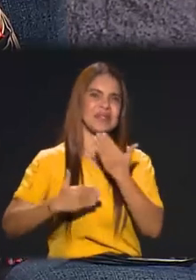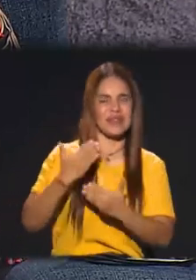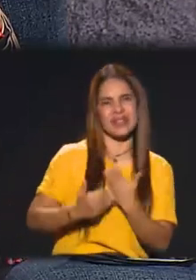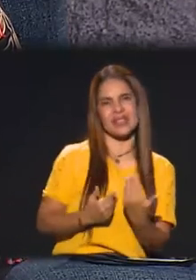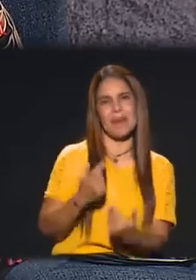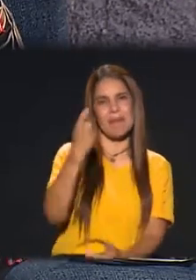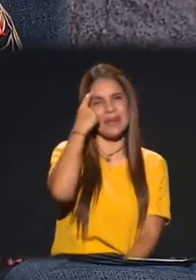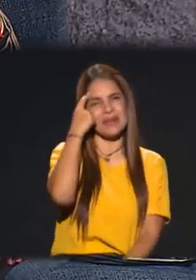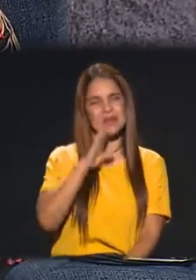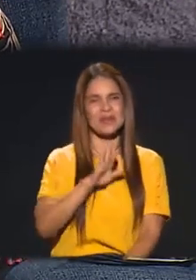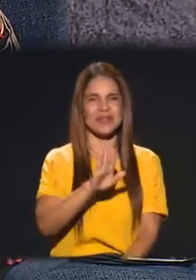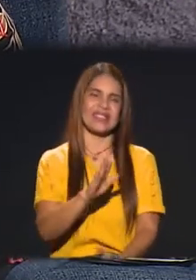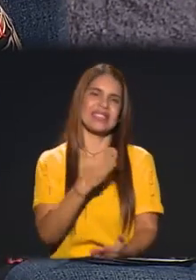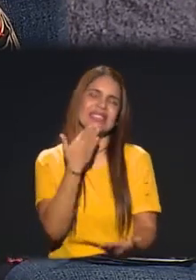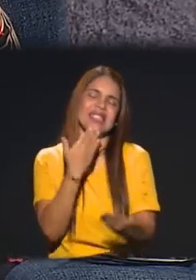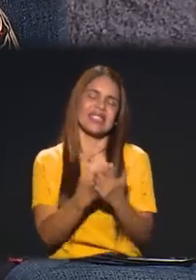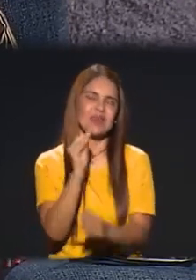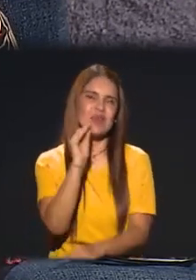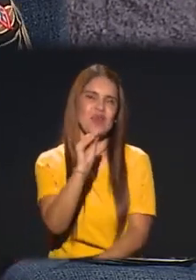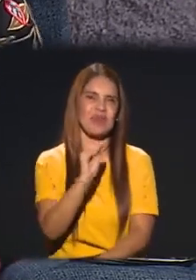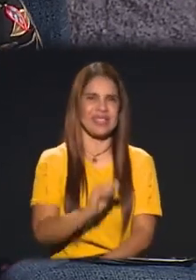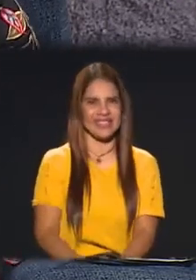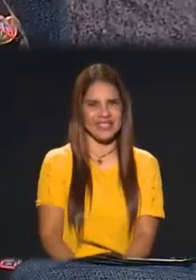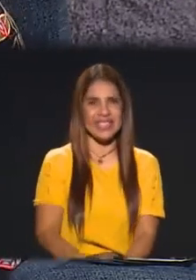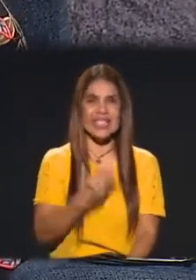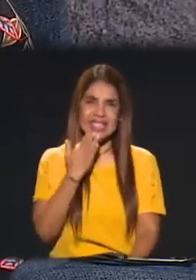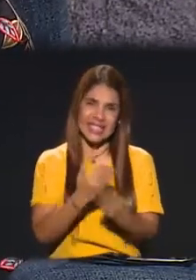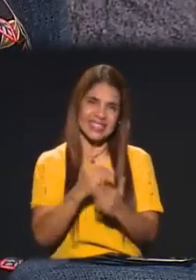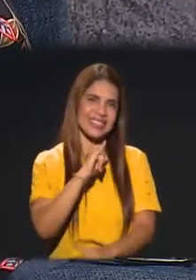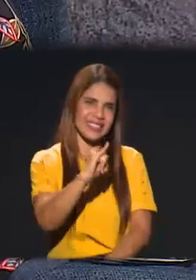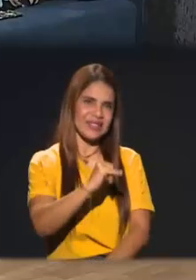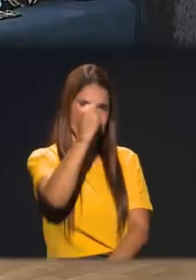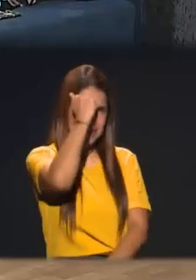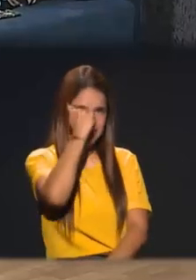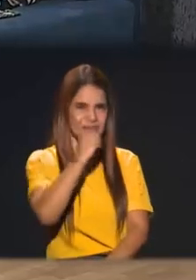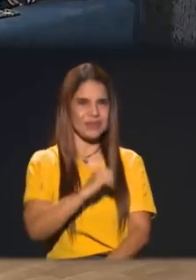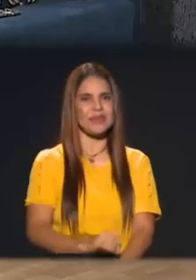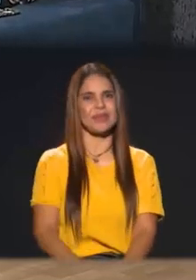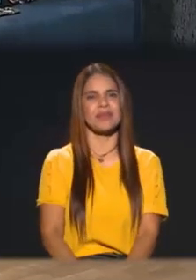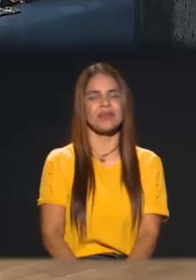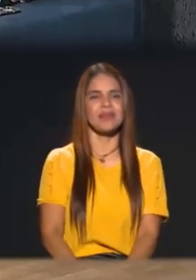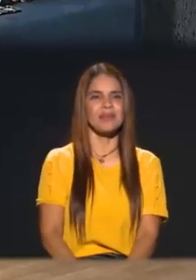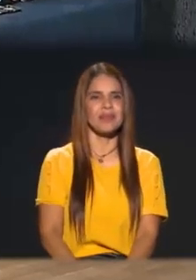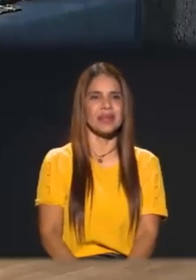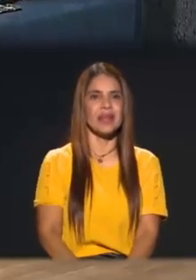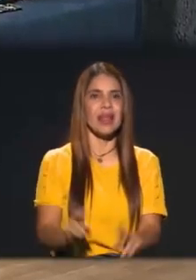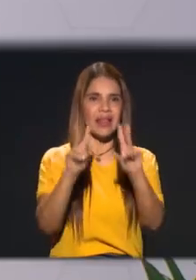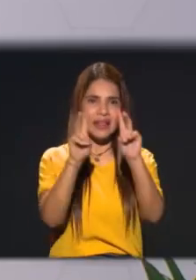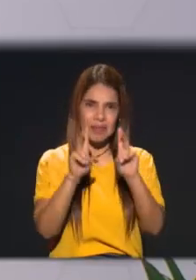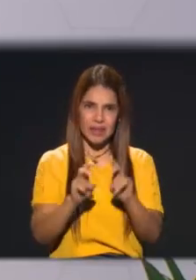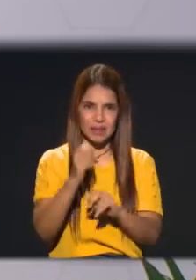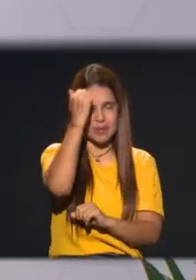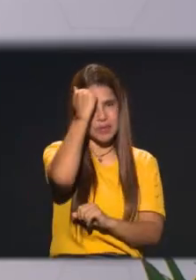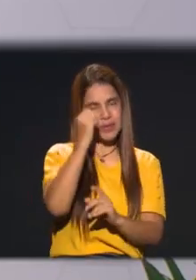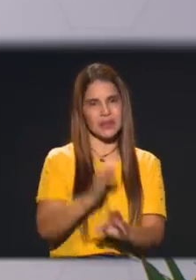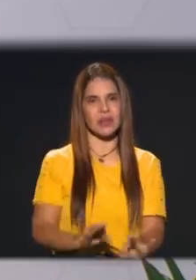Darwin, te extraño muchísimo, un beso. Gracias, profe, yo también. Bueno, definitivamente este tema de los docentes